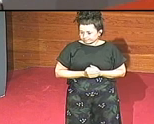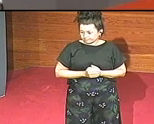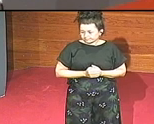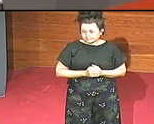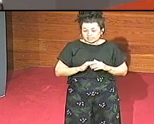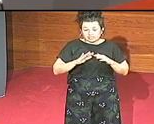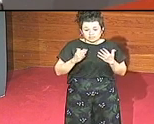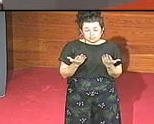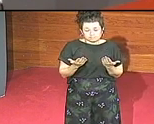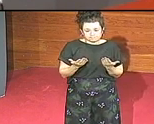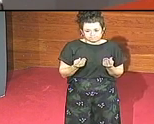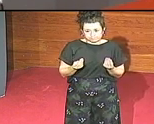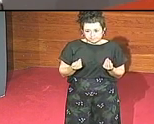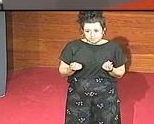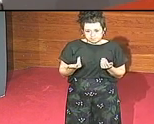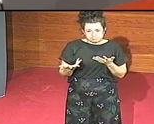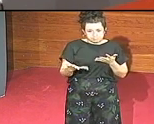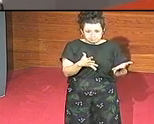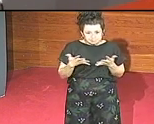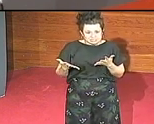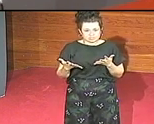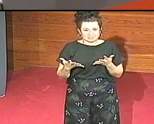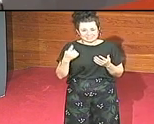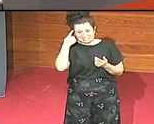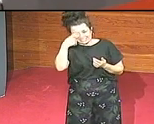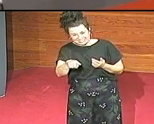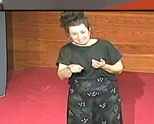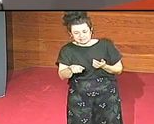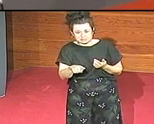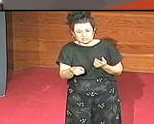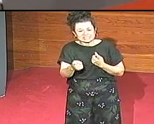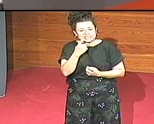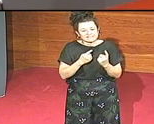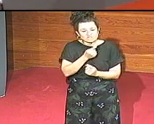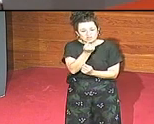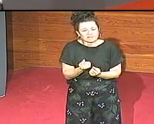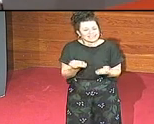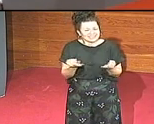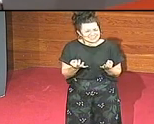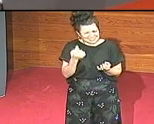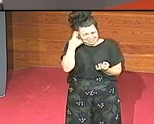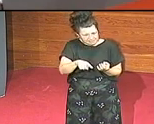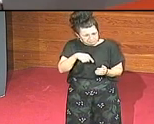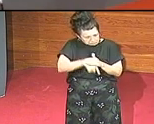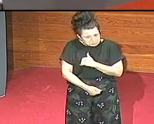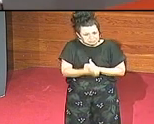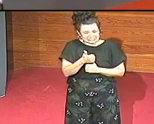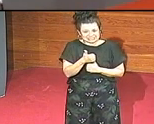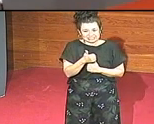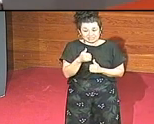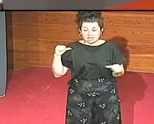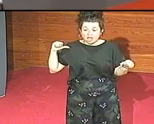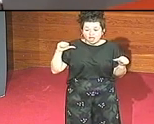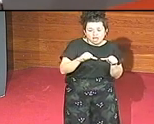entonces más o menos ya sabemos un poquito más que es la infografía no hasta ahora éramos